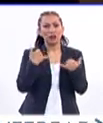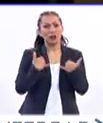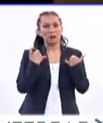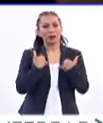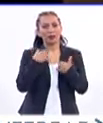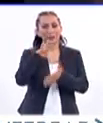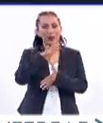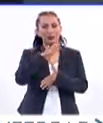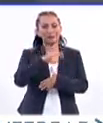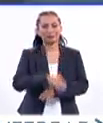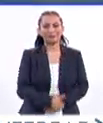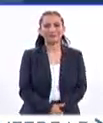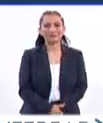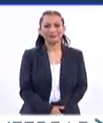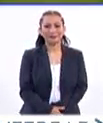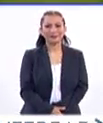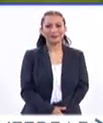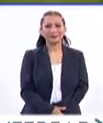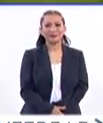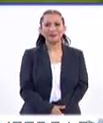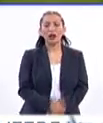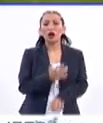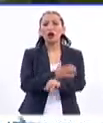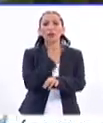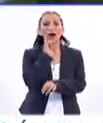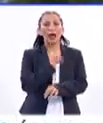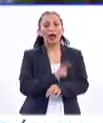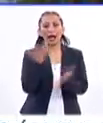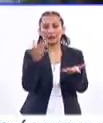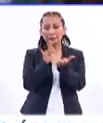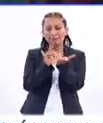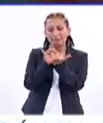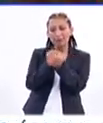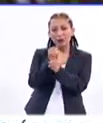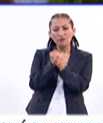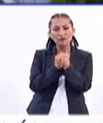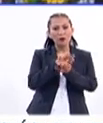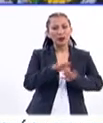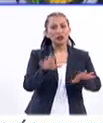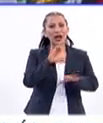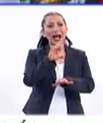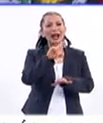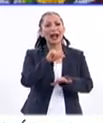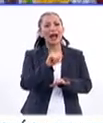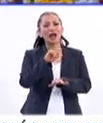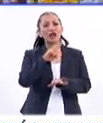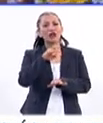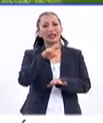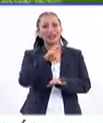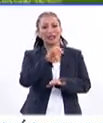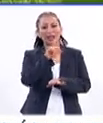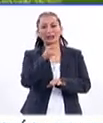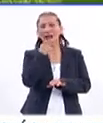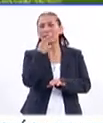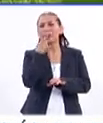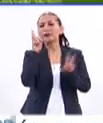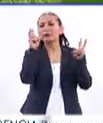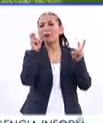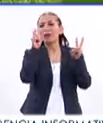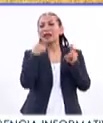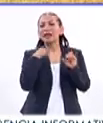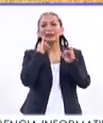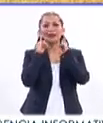juventud de América. Nuestra compañera generadora de información, Carla Rodríguez, nos habla en el estudio sobre